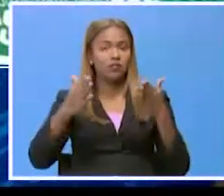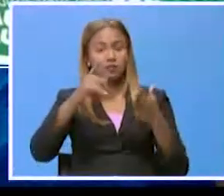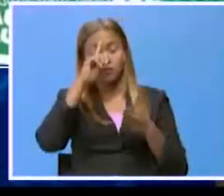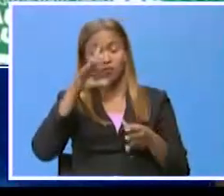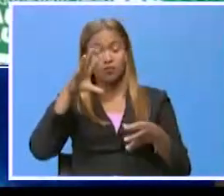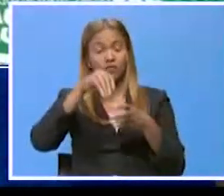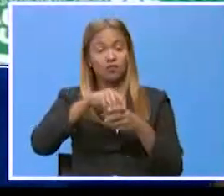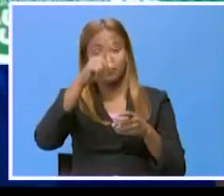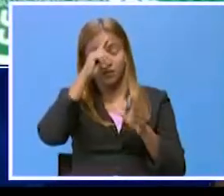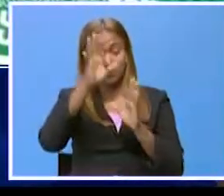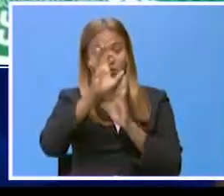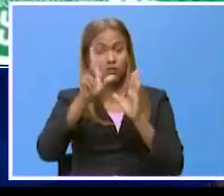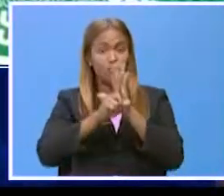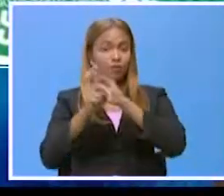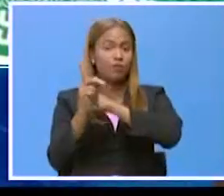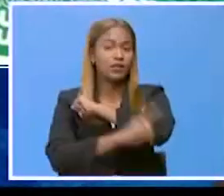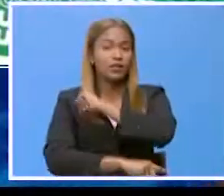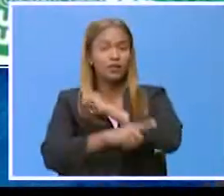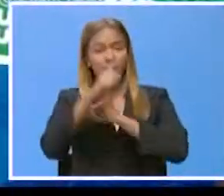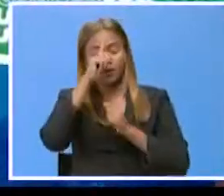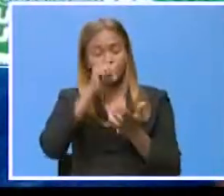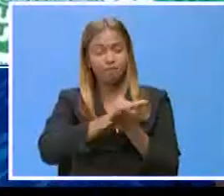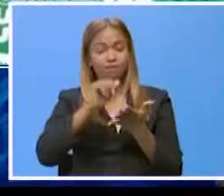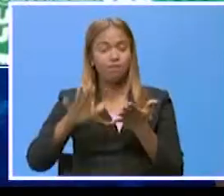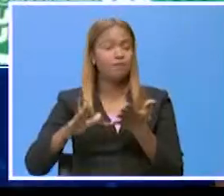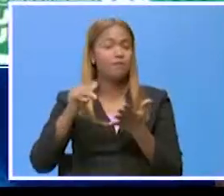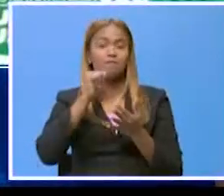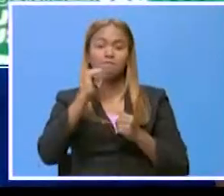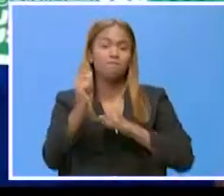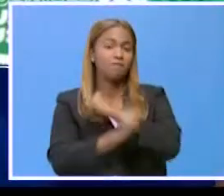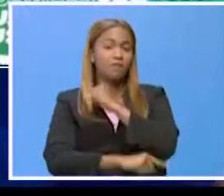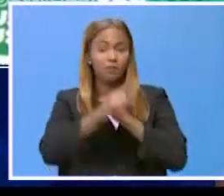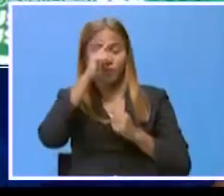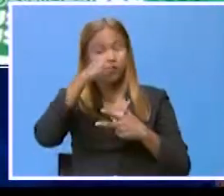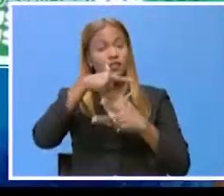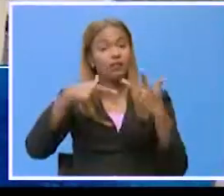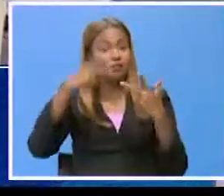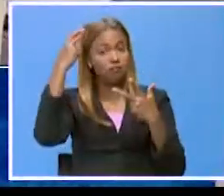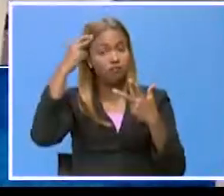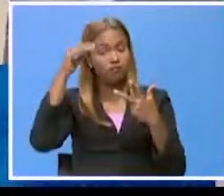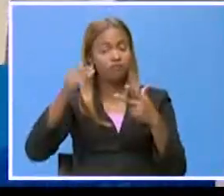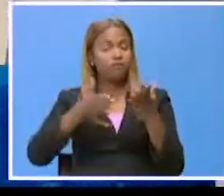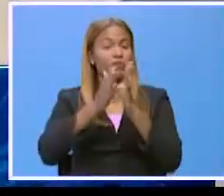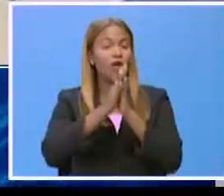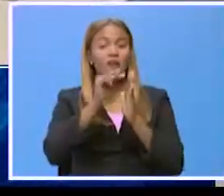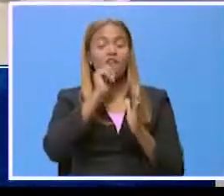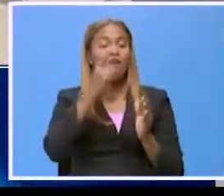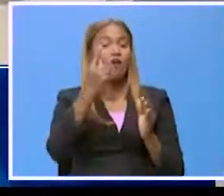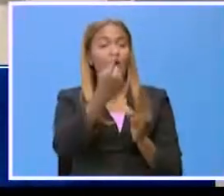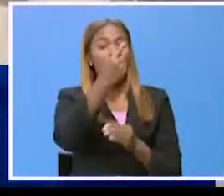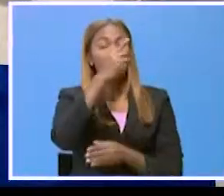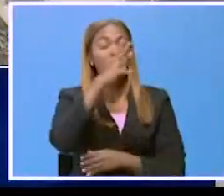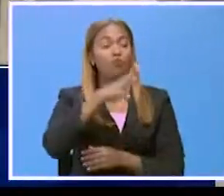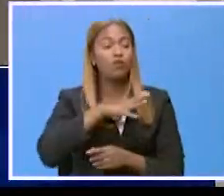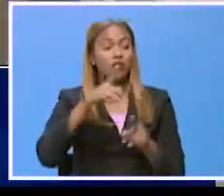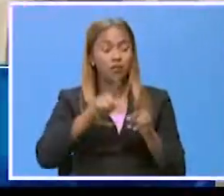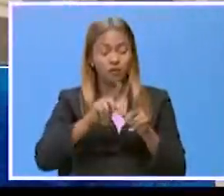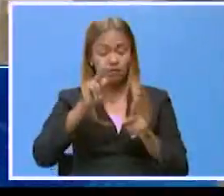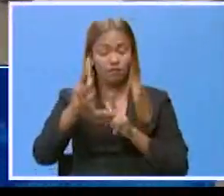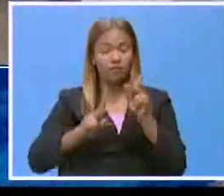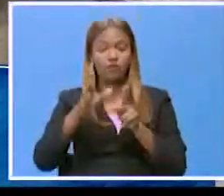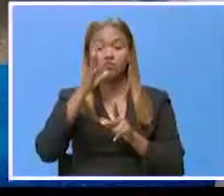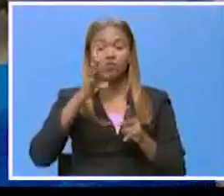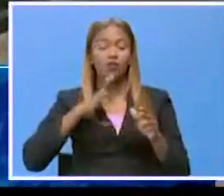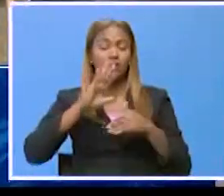inclusión en el código penal de la despenalización del aborto en tres causales una demanda que no sólo atañe a las mujeres sino a la sociedad